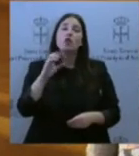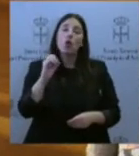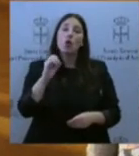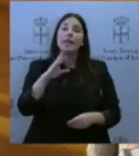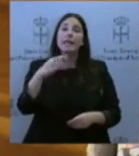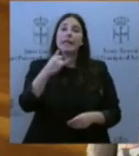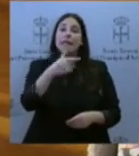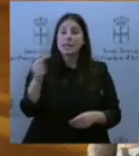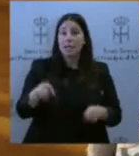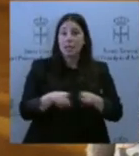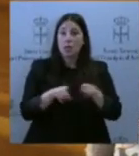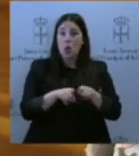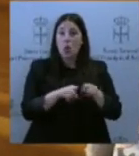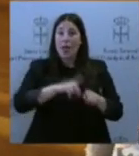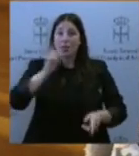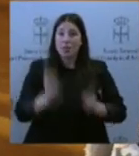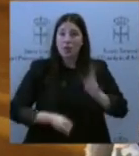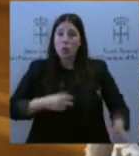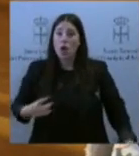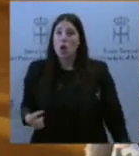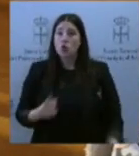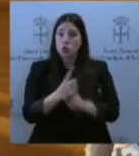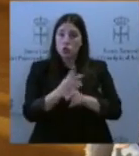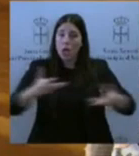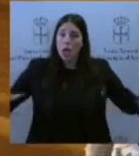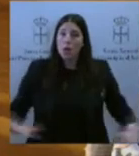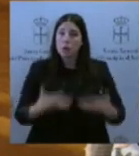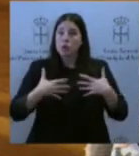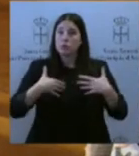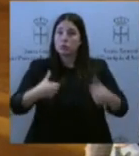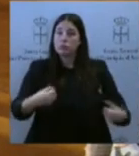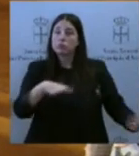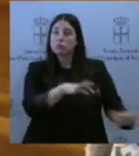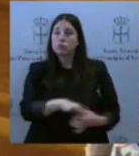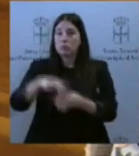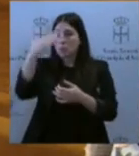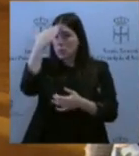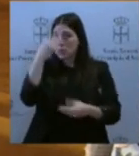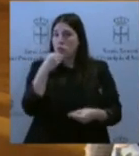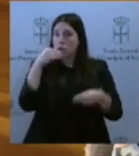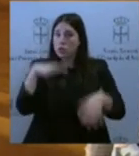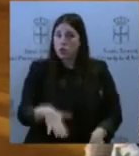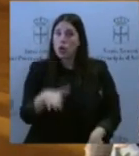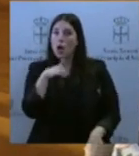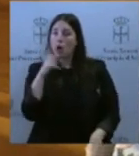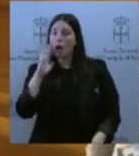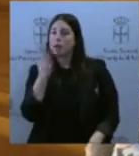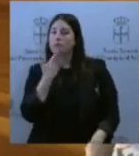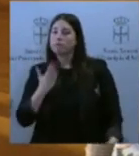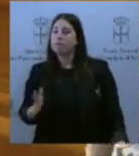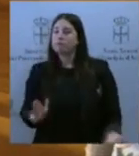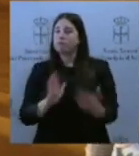sanidad, actuando ante el olvido de la memoria histórica y ahora poniendo rostro a las listas de espera. Siempre con la cabeza alta. Gerardo es el caso